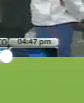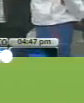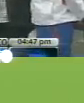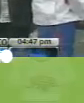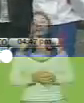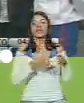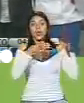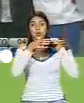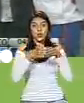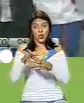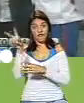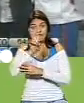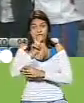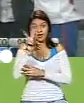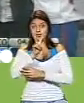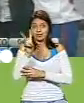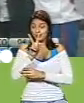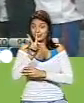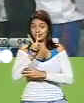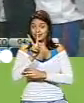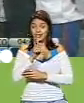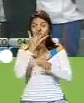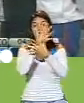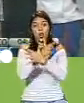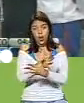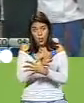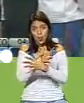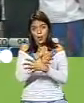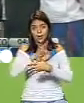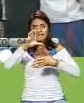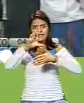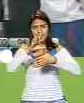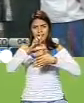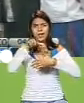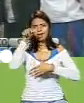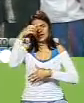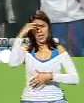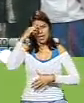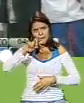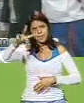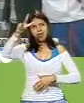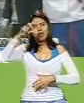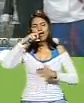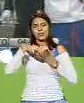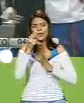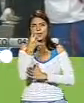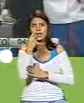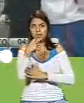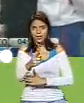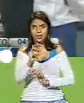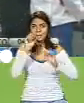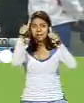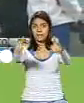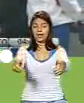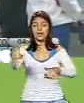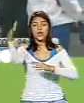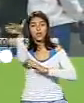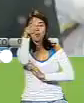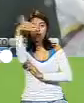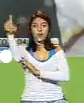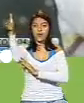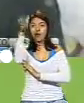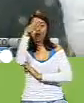La delegación venezolana, que nos representa en los Juegos Panamericanos Guadalajara 2011, realizó el acto de izamiento del tricolor